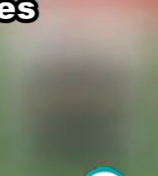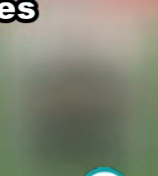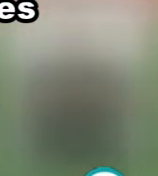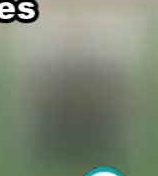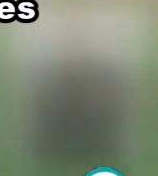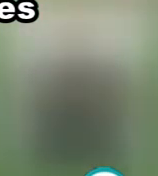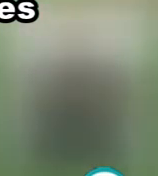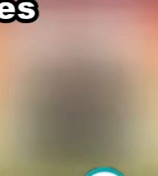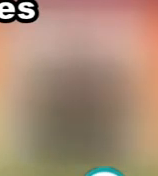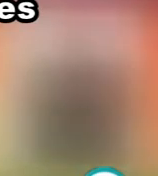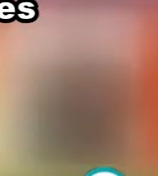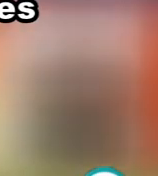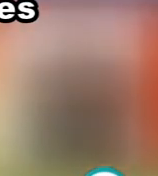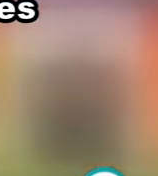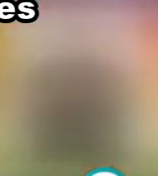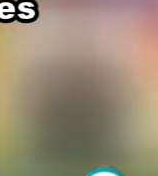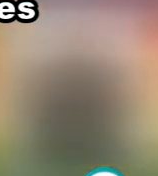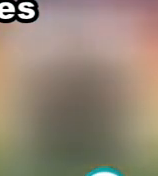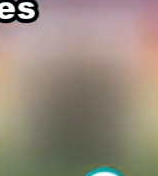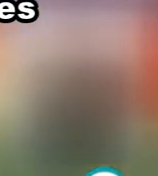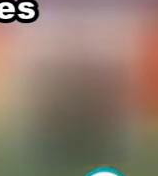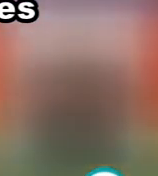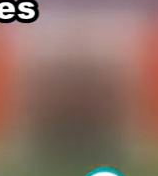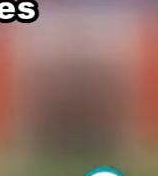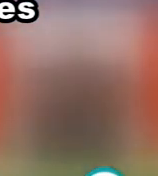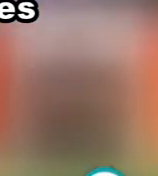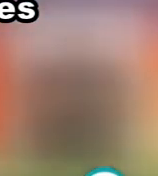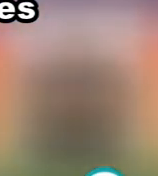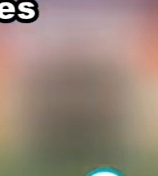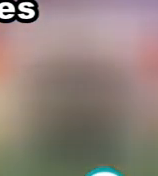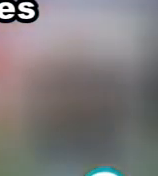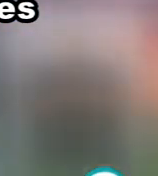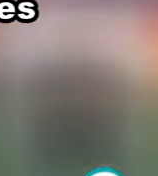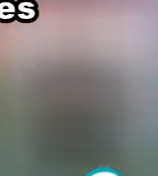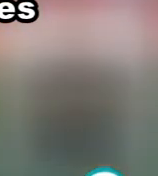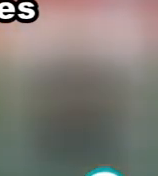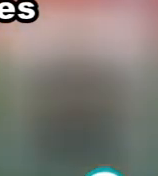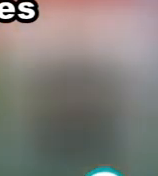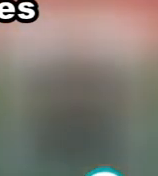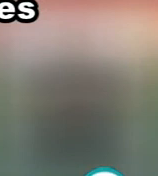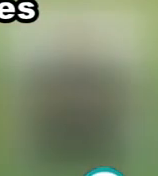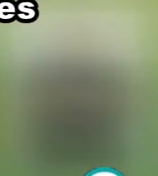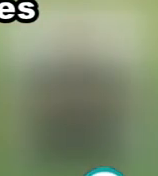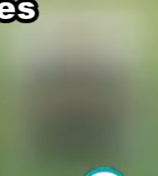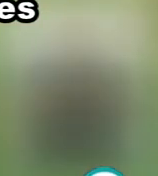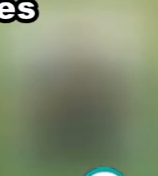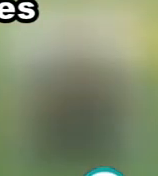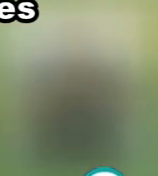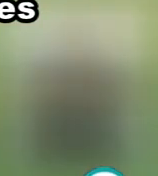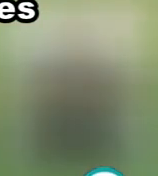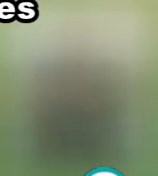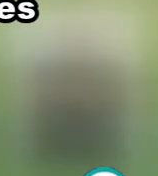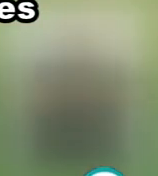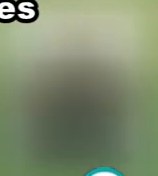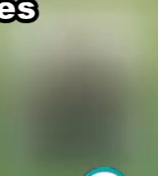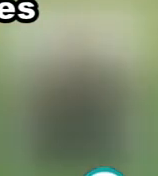fuera de juego, clarísimo, que no lo pita, y bueno, muy bien Cifuente también con